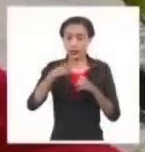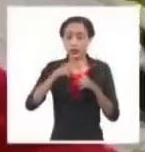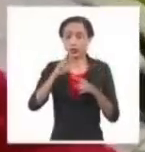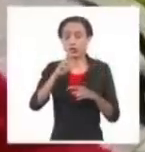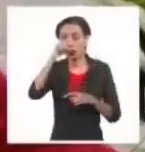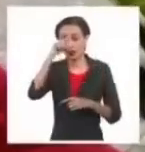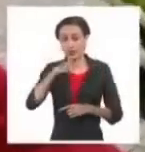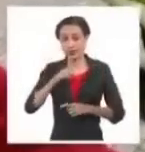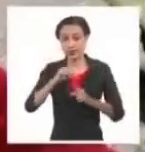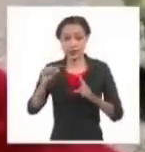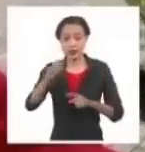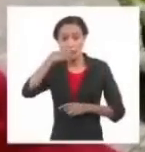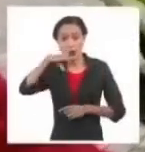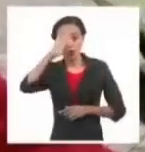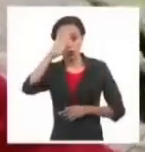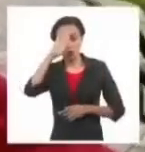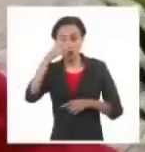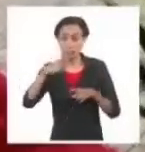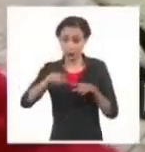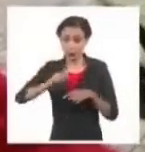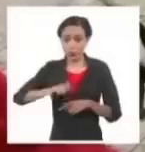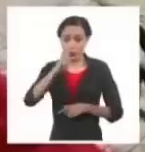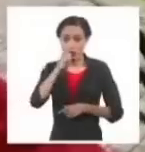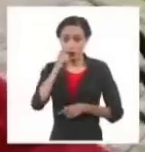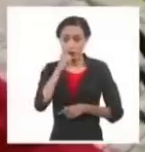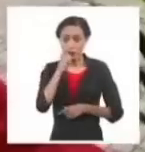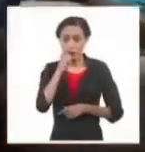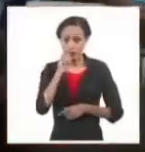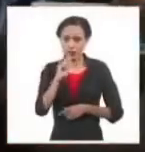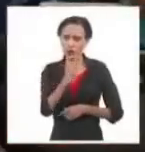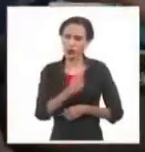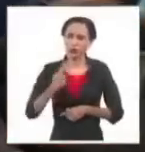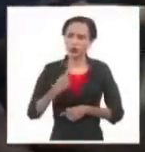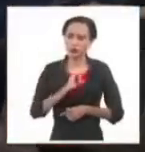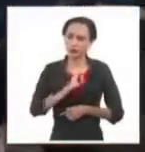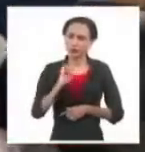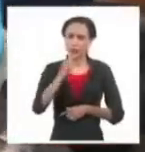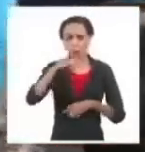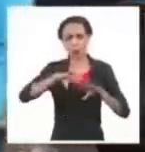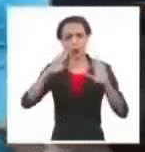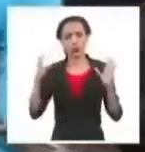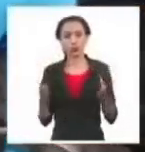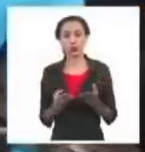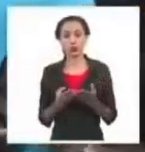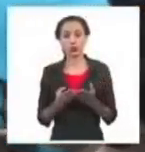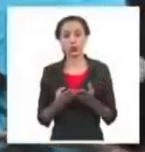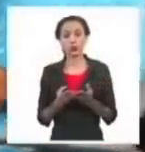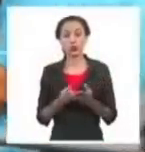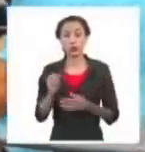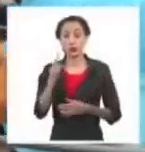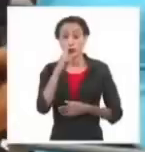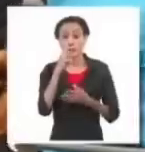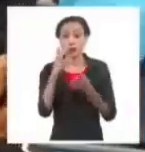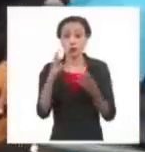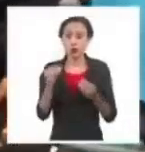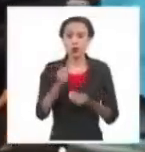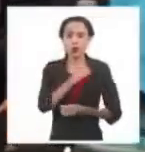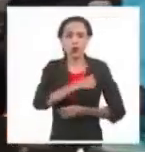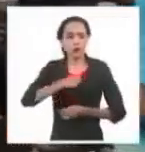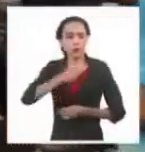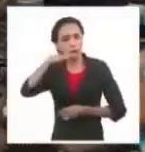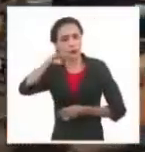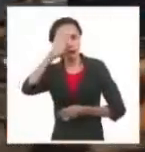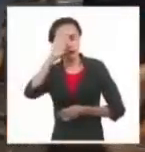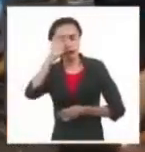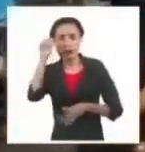cuba y claudio nasal quien interpretó vamos con todo al concluir este sencillo acto de abanderamiento cargado mucho patriotismo y que contó